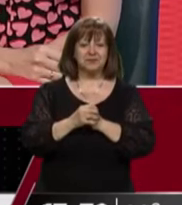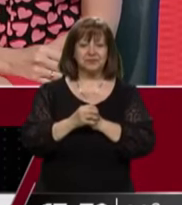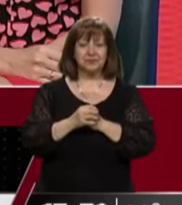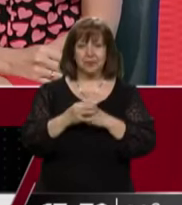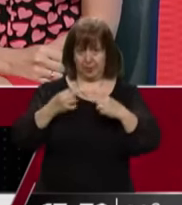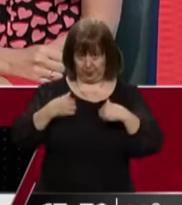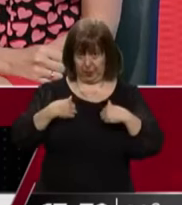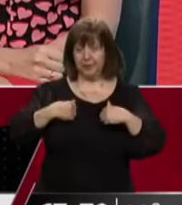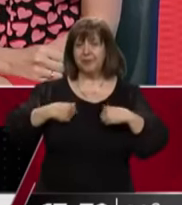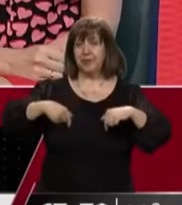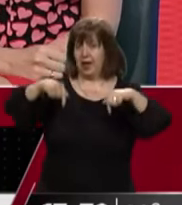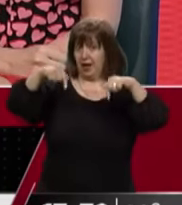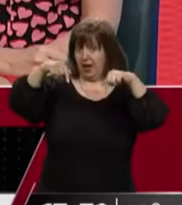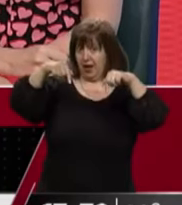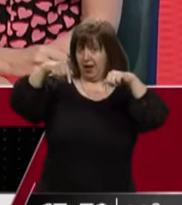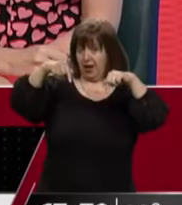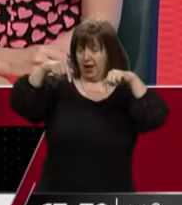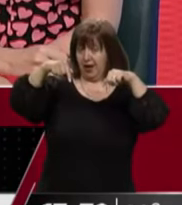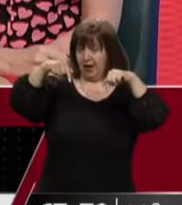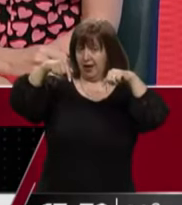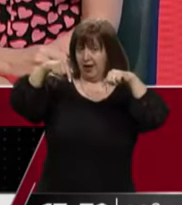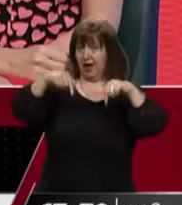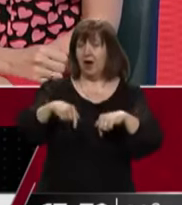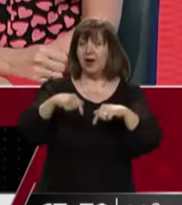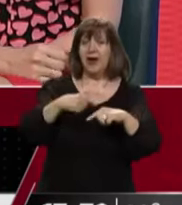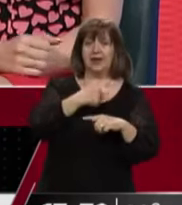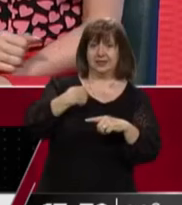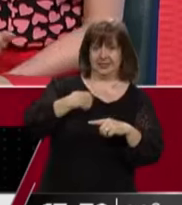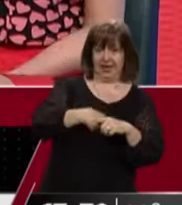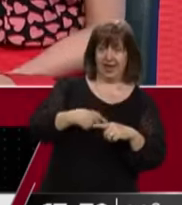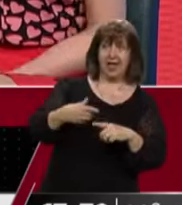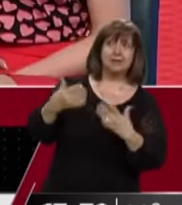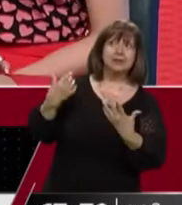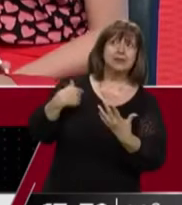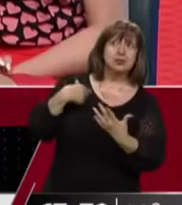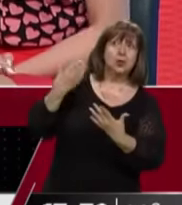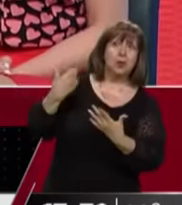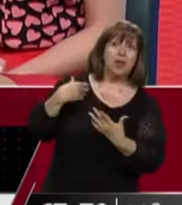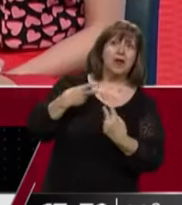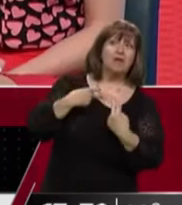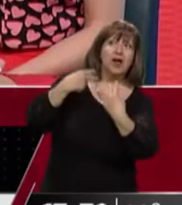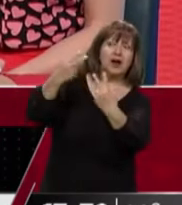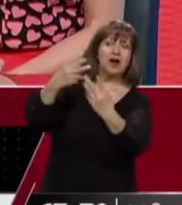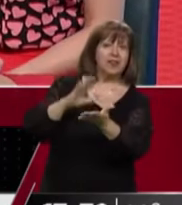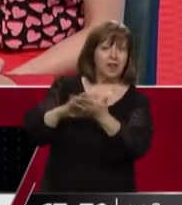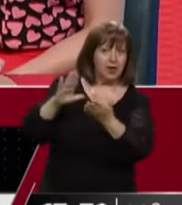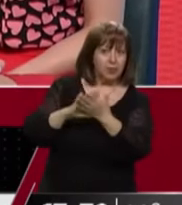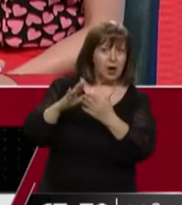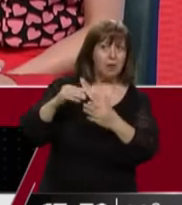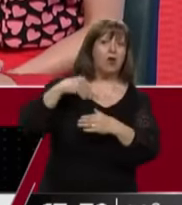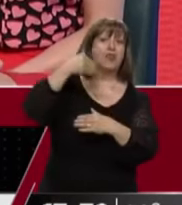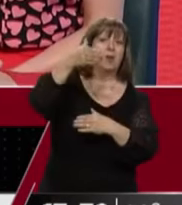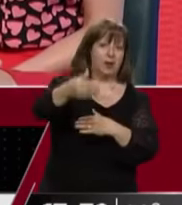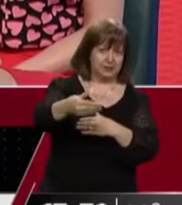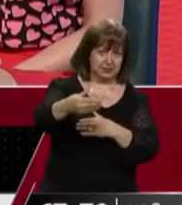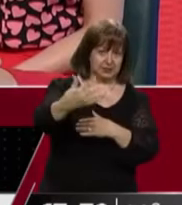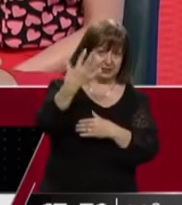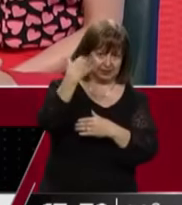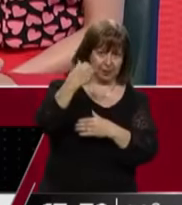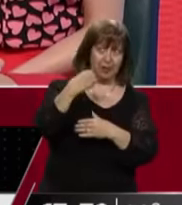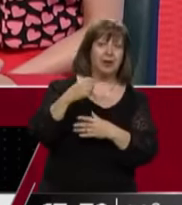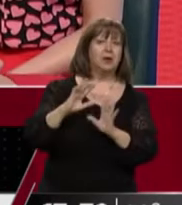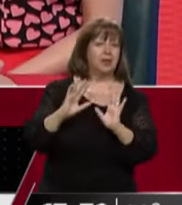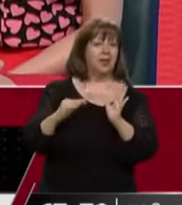Bueno, ahora en realidad desde China me sugieren que podría estar viajando nuevamente más adelante. Uh-huh.